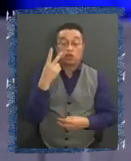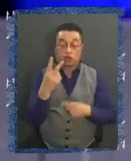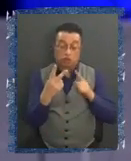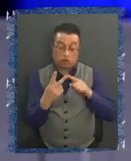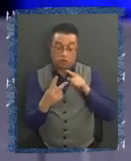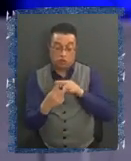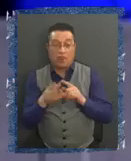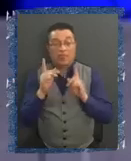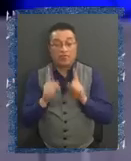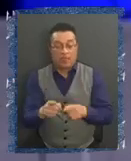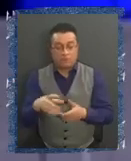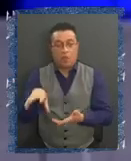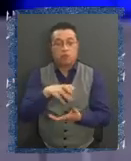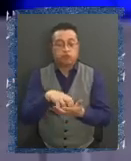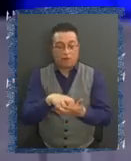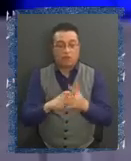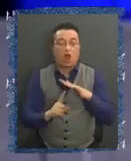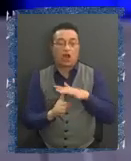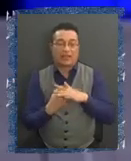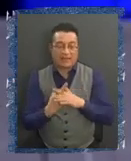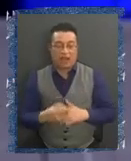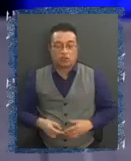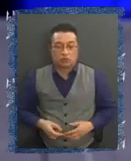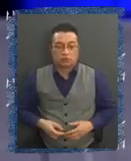de pueblos originarios.